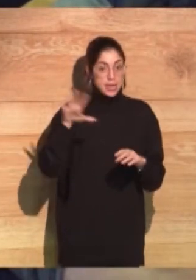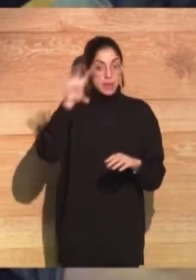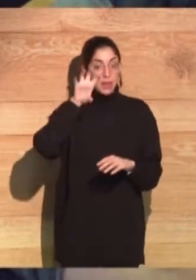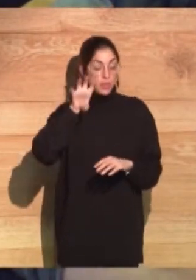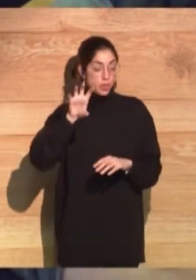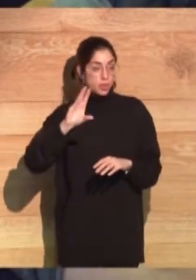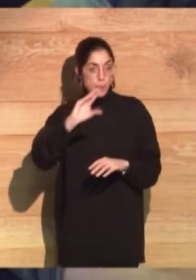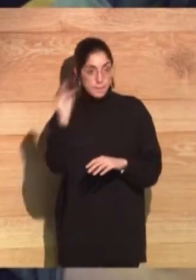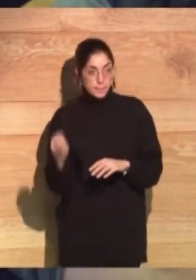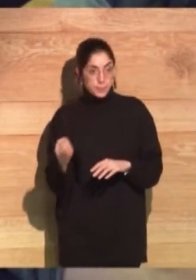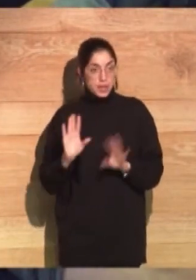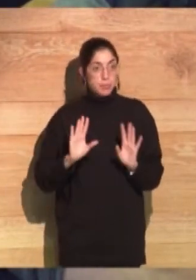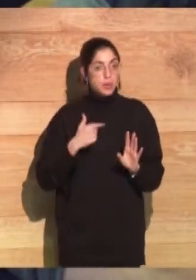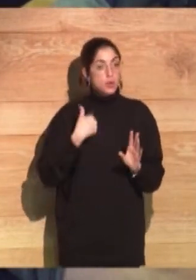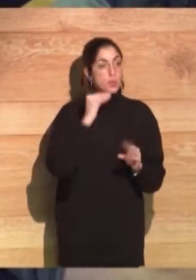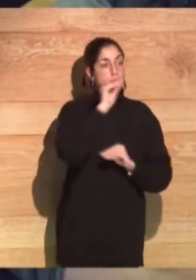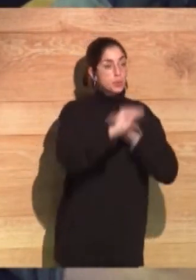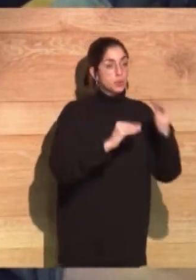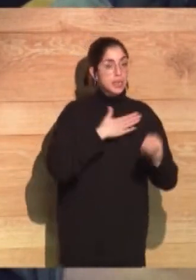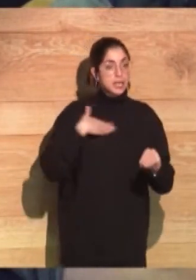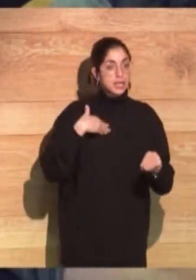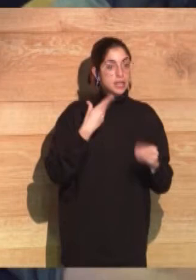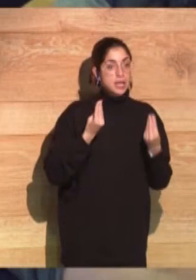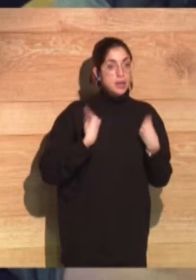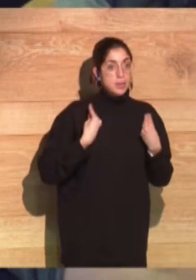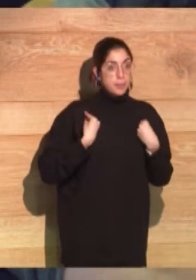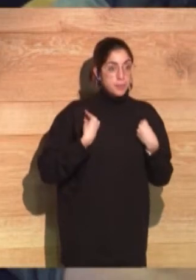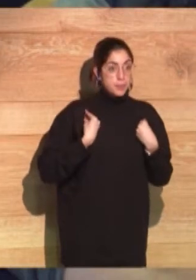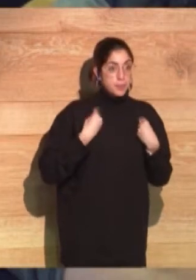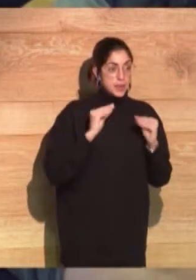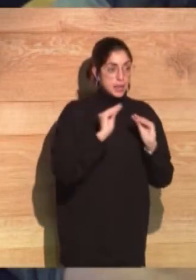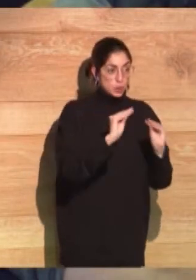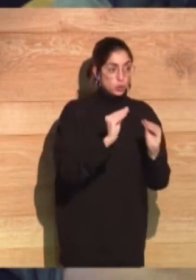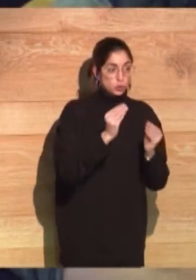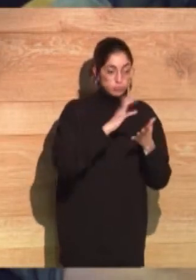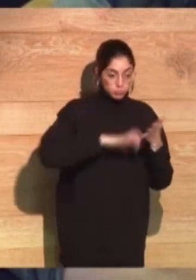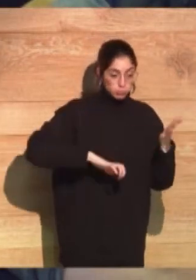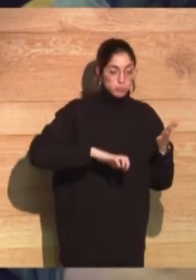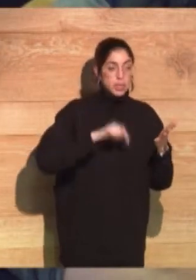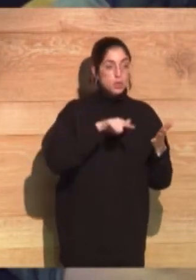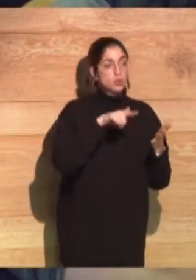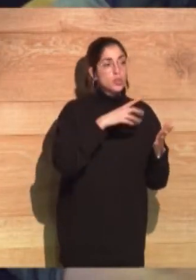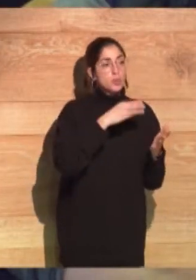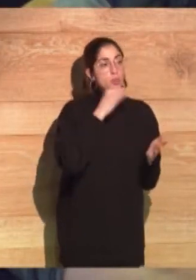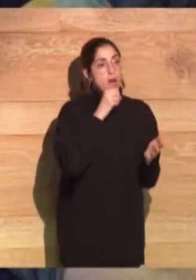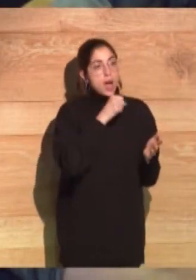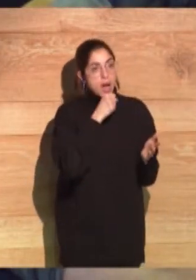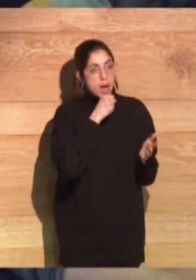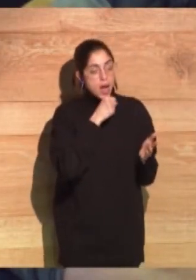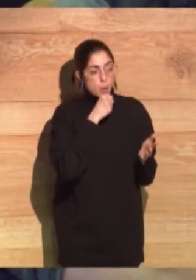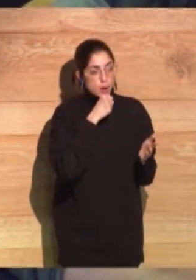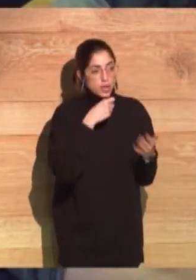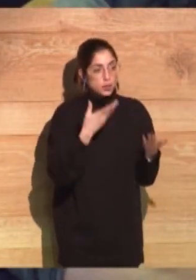va mucho más allá. En su biografía dice que es abuela. ¿Qué consejo o qué frase es la que le dice a sus